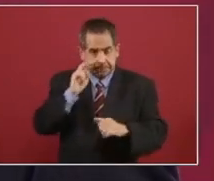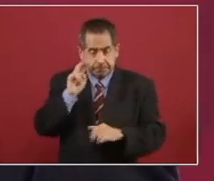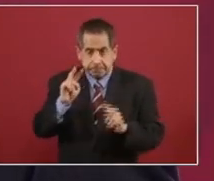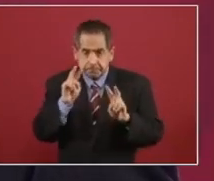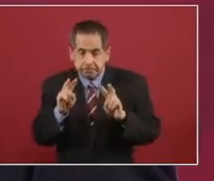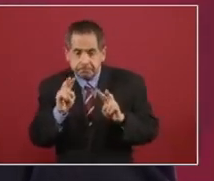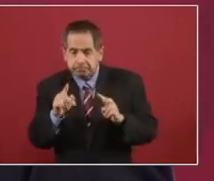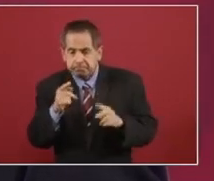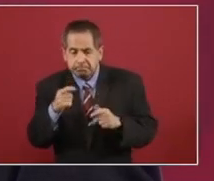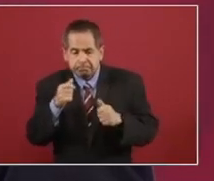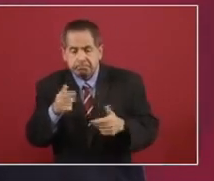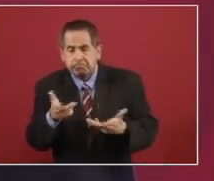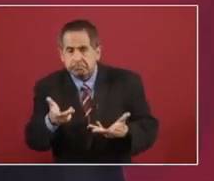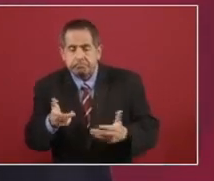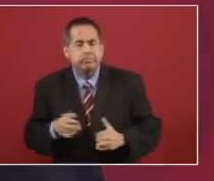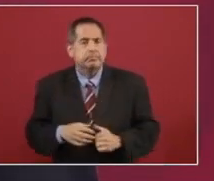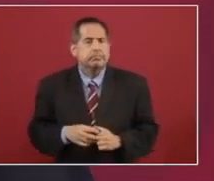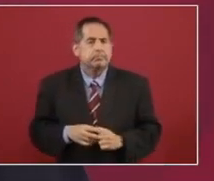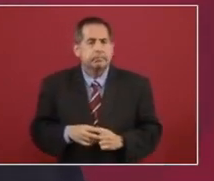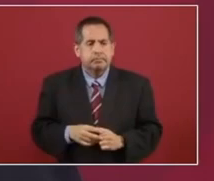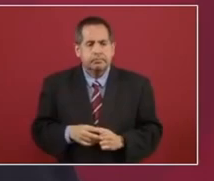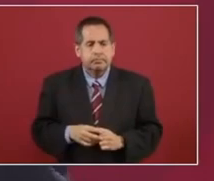atenderse.